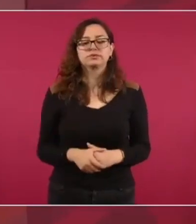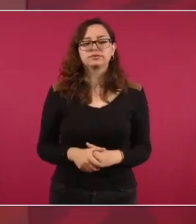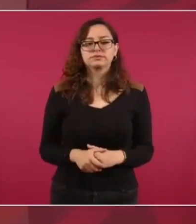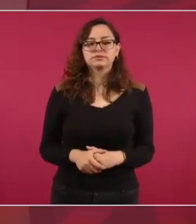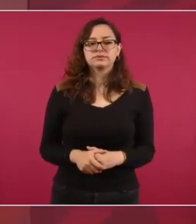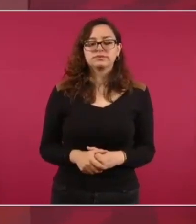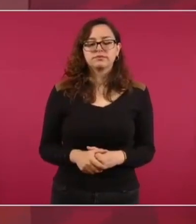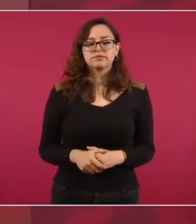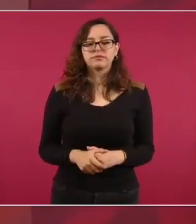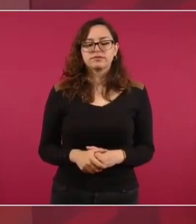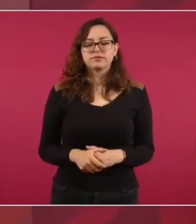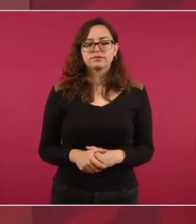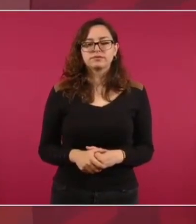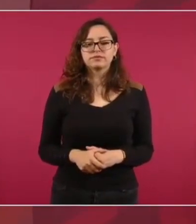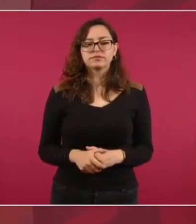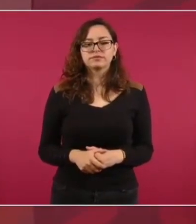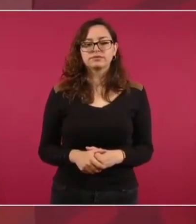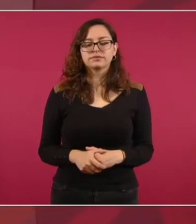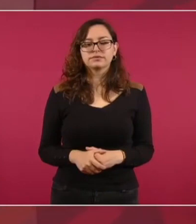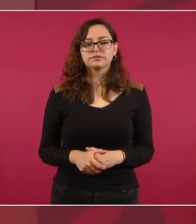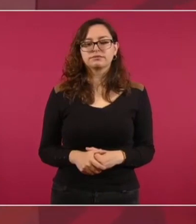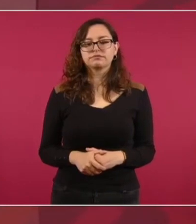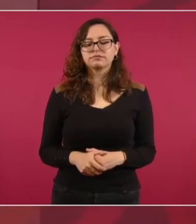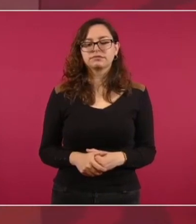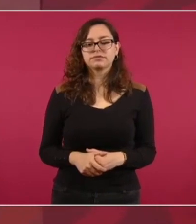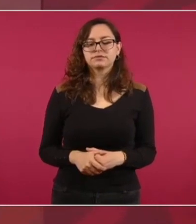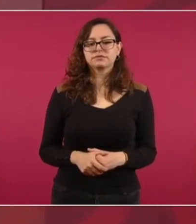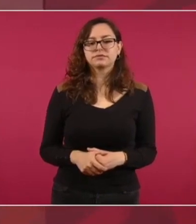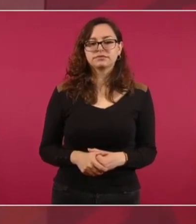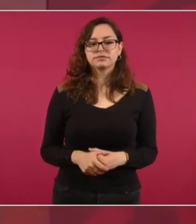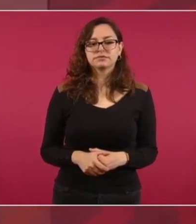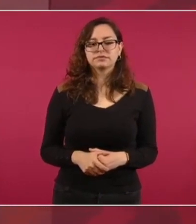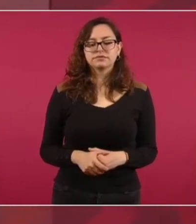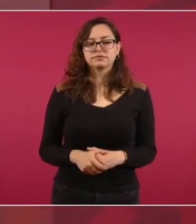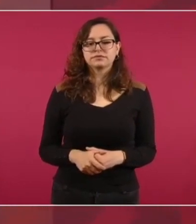derecha, de los conservadores.